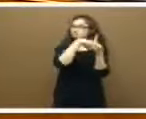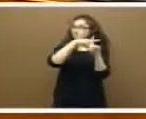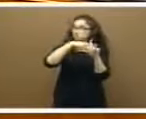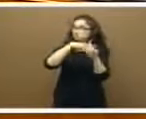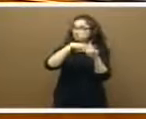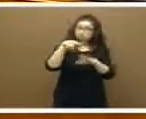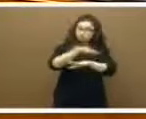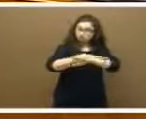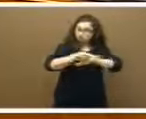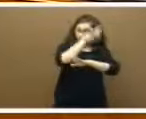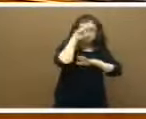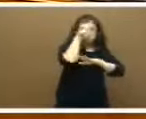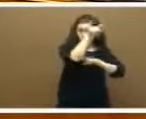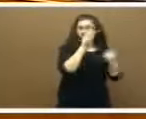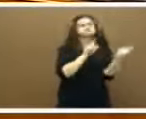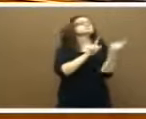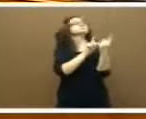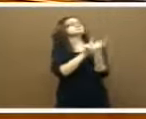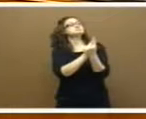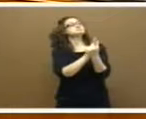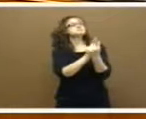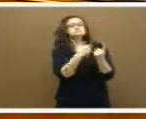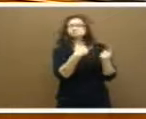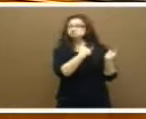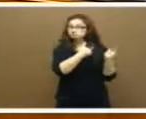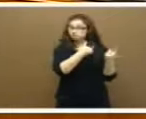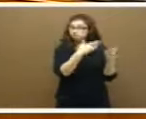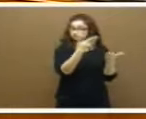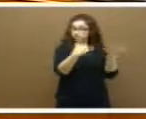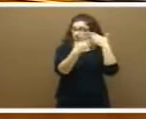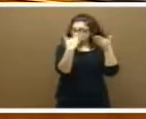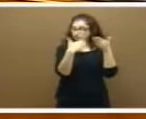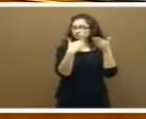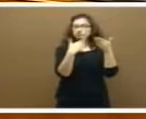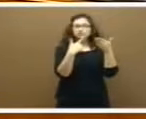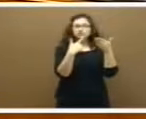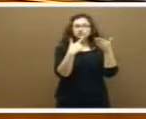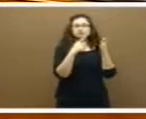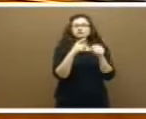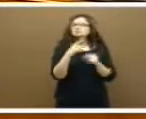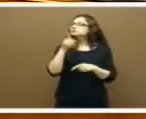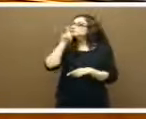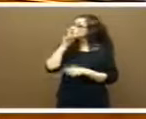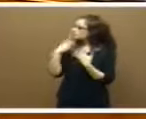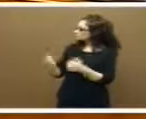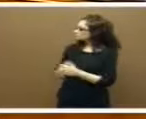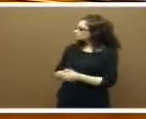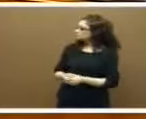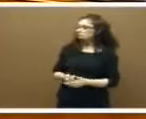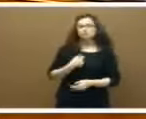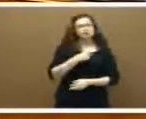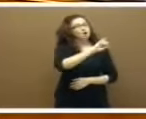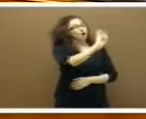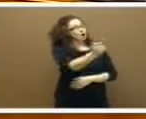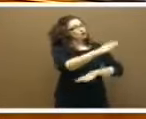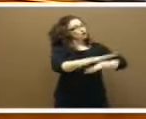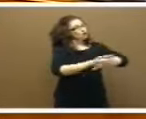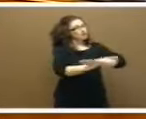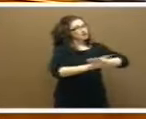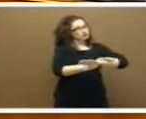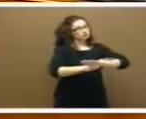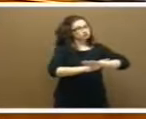del Gobierno central. En función de lo anterior, tuve junto a otros, silencio, señorías, con otros miembros de la